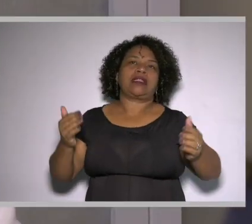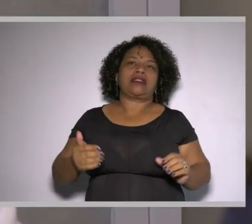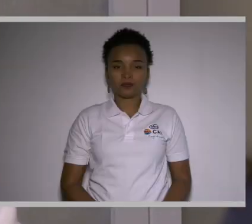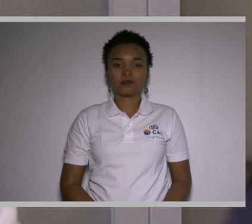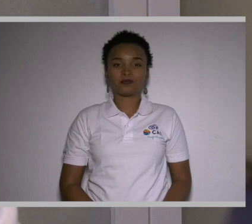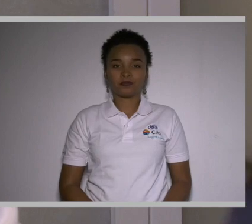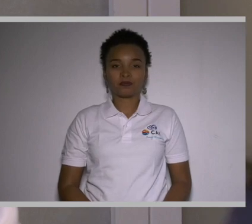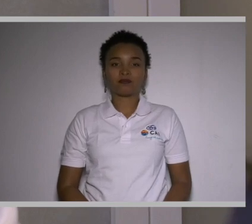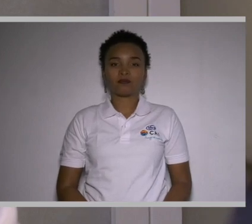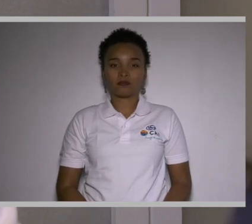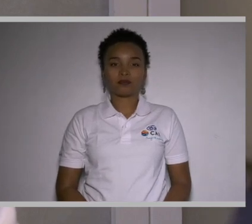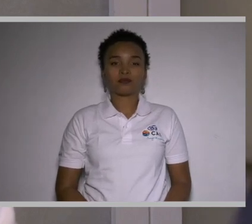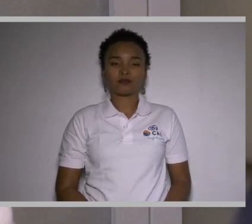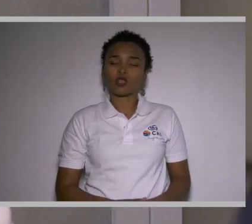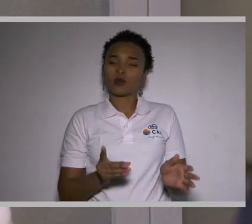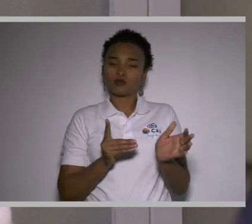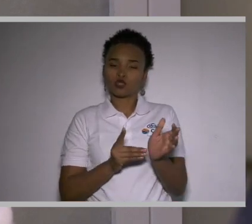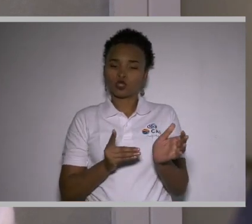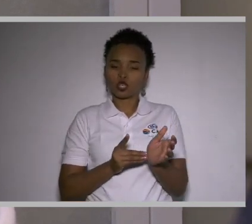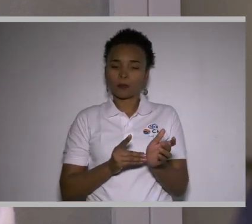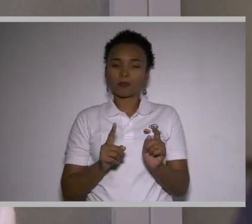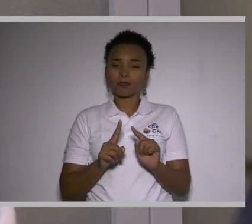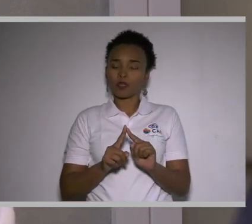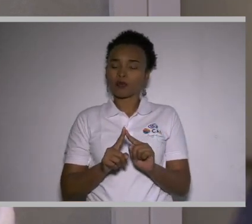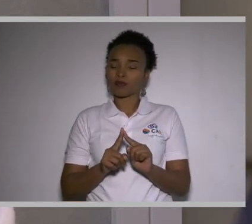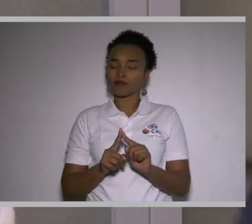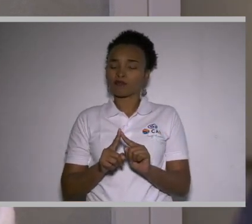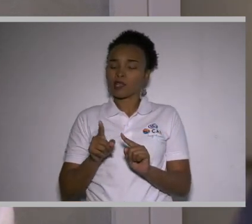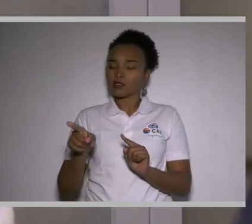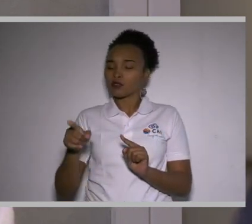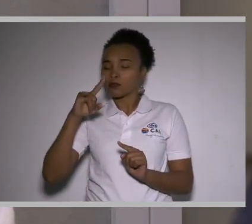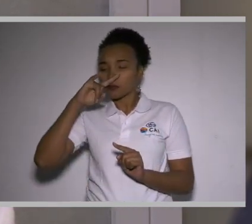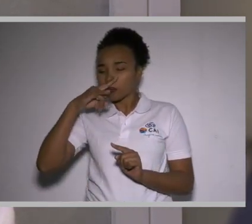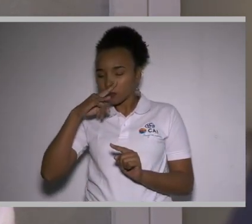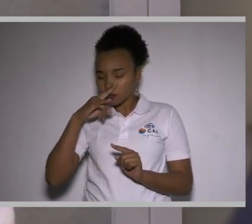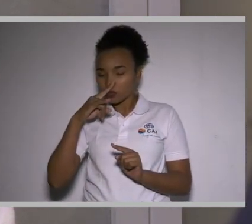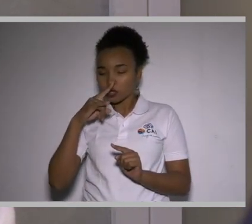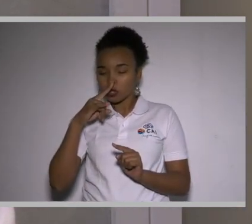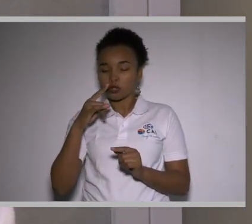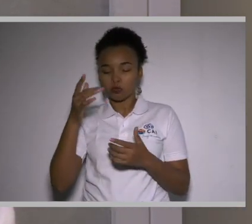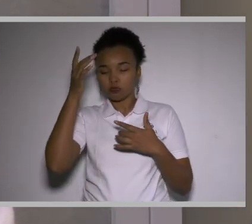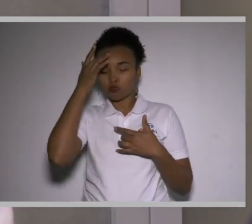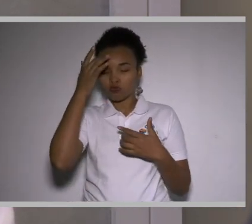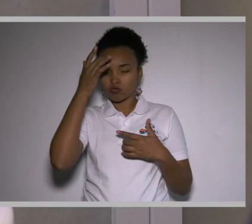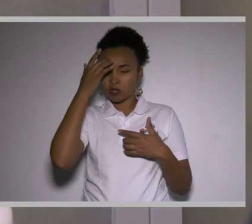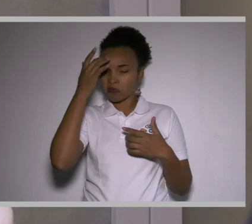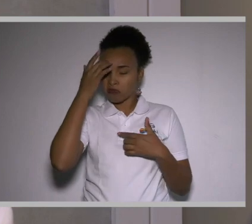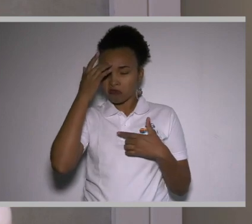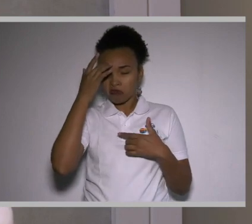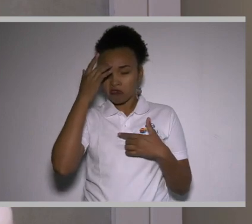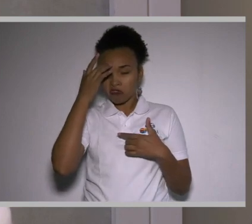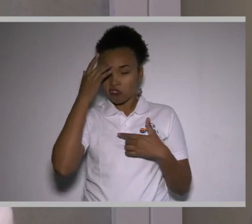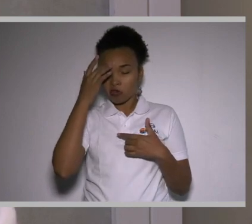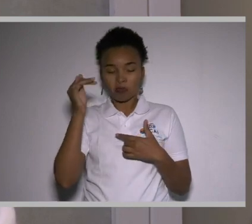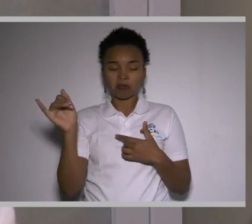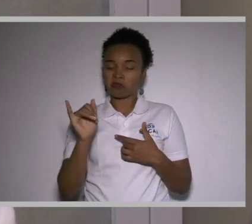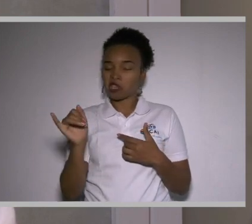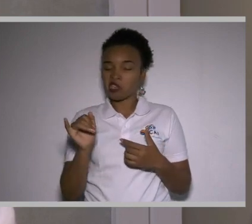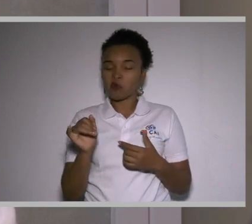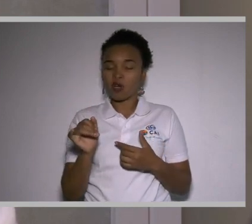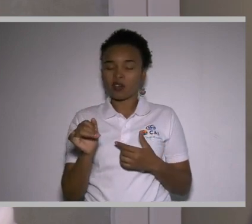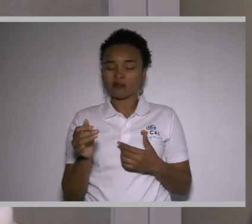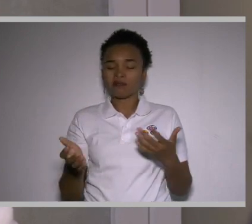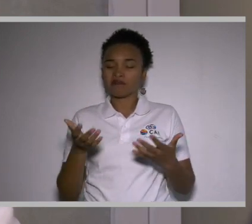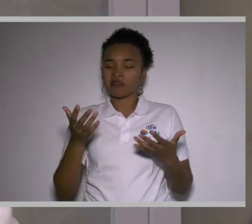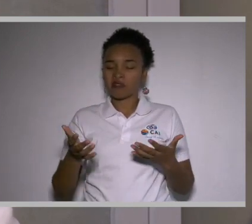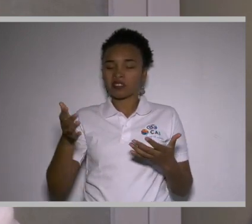hay secreciones purulentas, es decir, si hay pus detrás de la úvula, observamos esas secreciones frecuentemente asociadas a los procesos